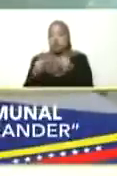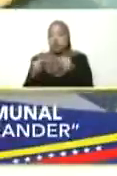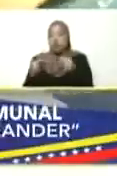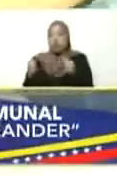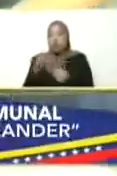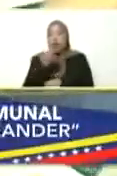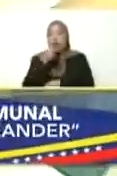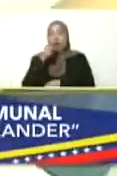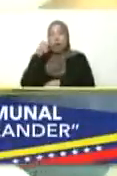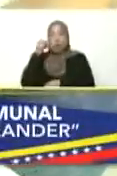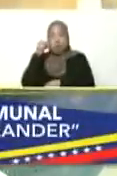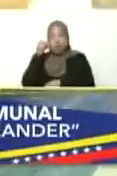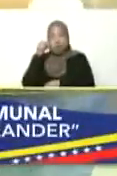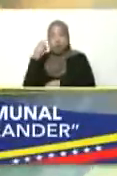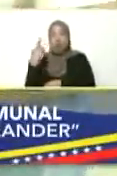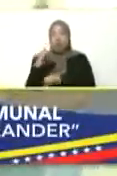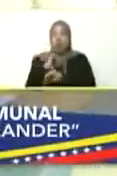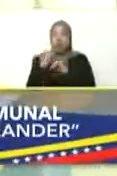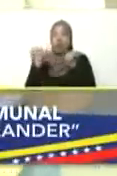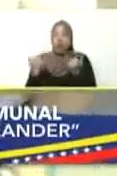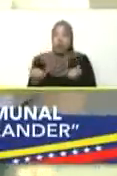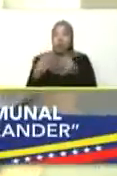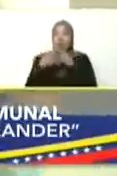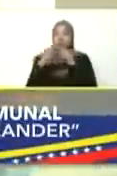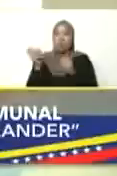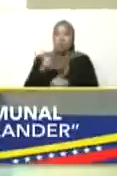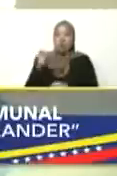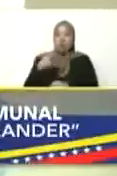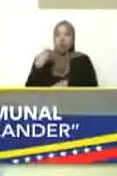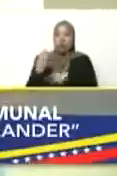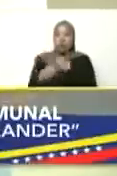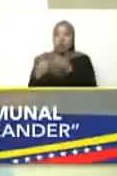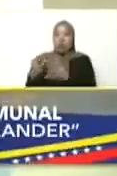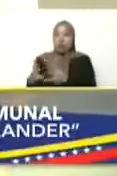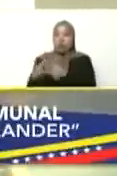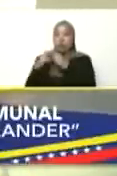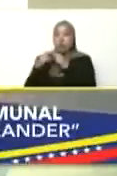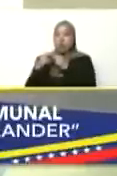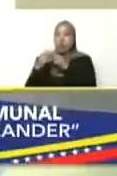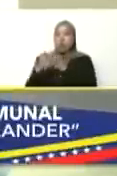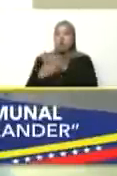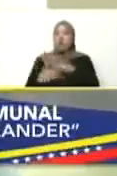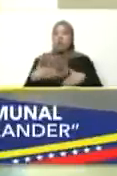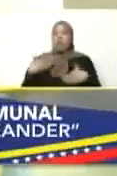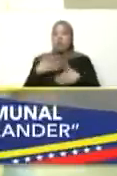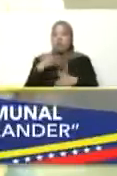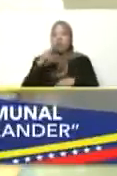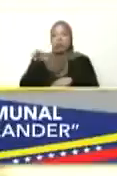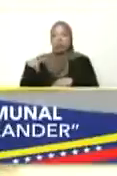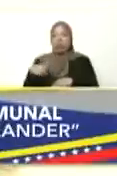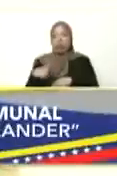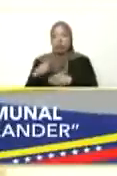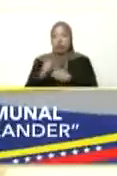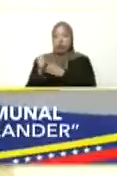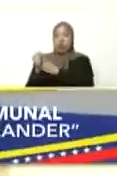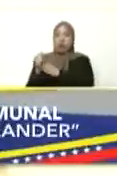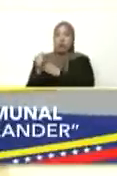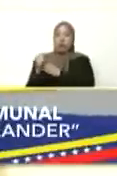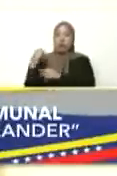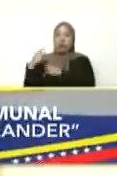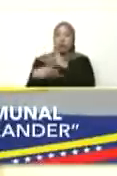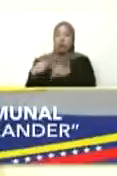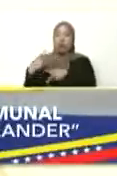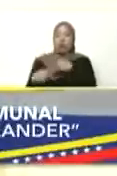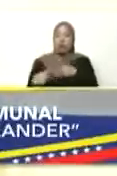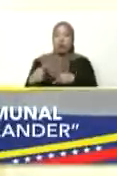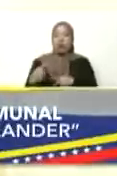que pronto tendremos ya aquí todo lo que es la recepción y el acondicionamiento de nuestro producto, de